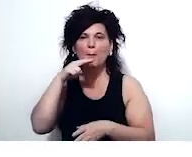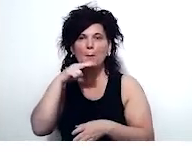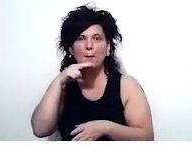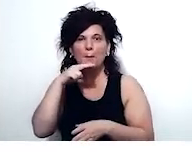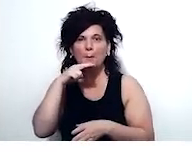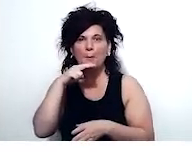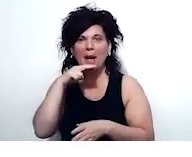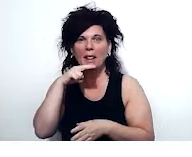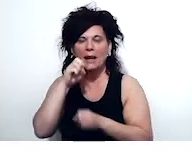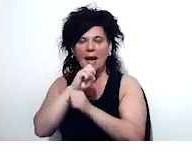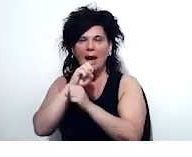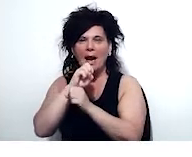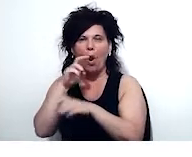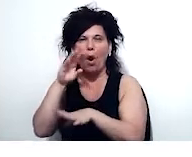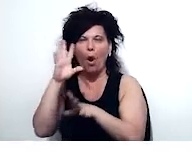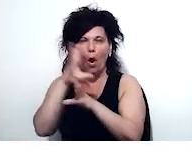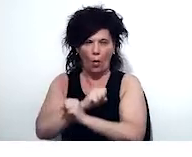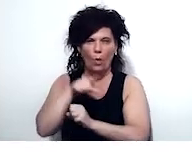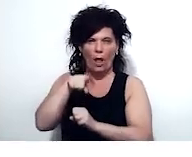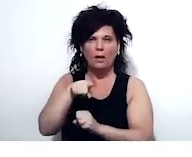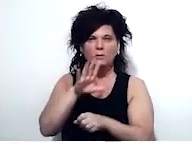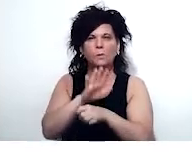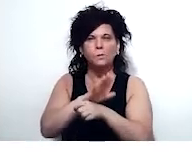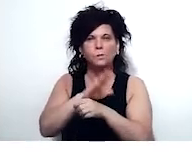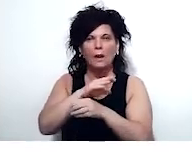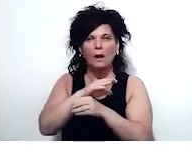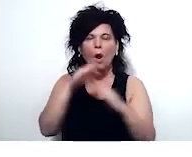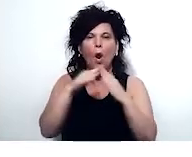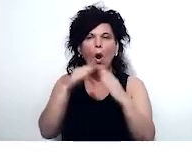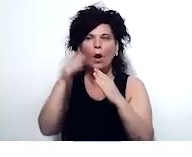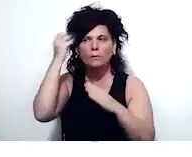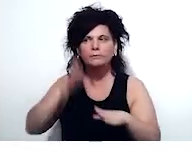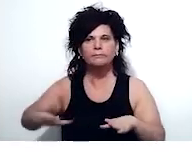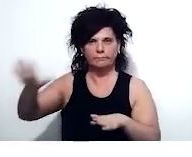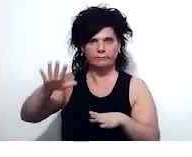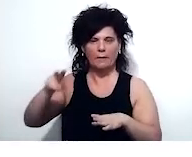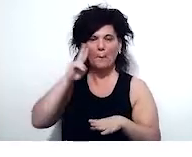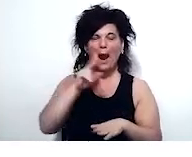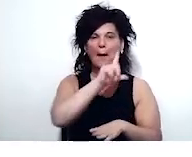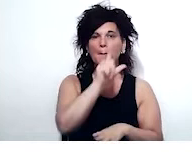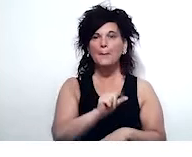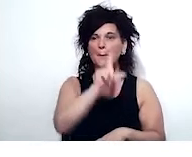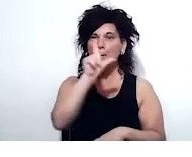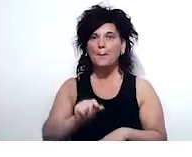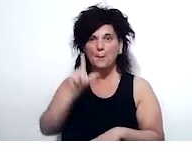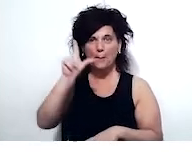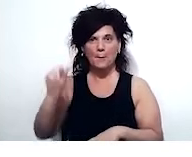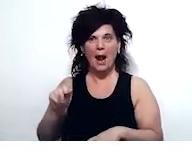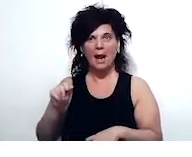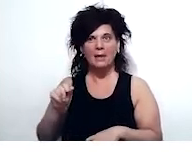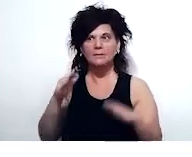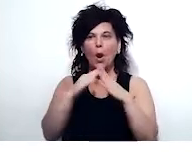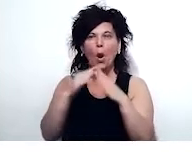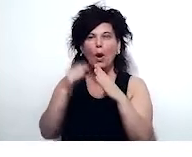de las tres, es la que indica los hogares rurales. Fíjense por países cómo la cantidad de